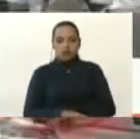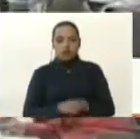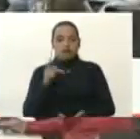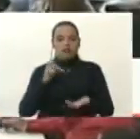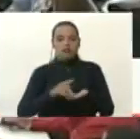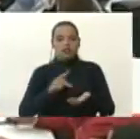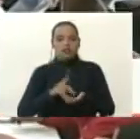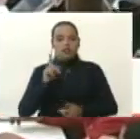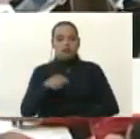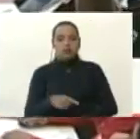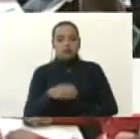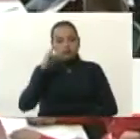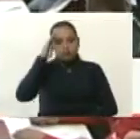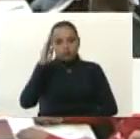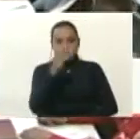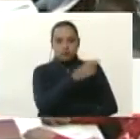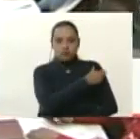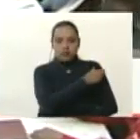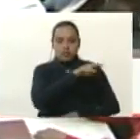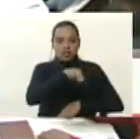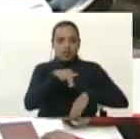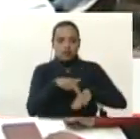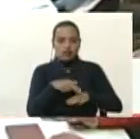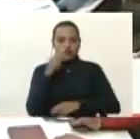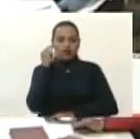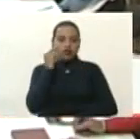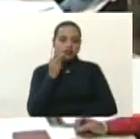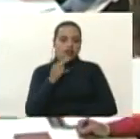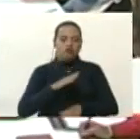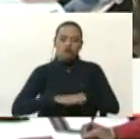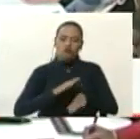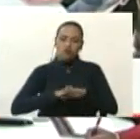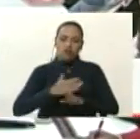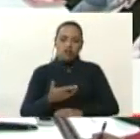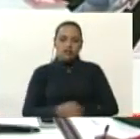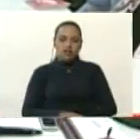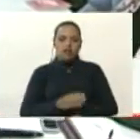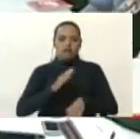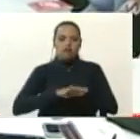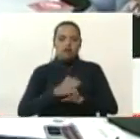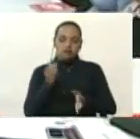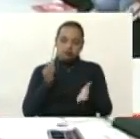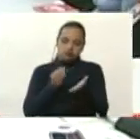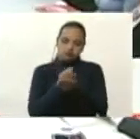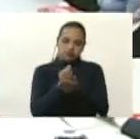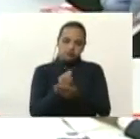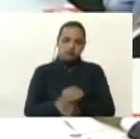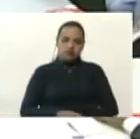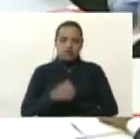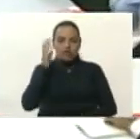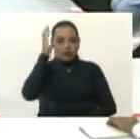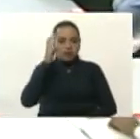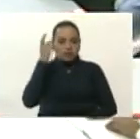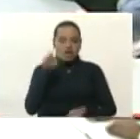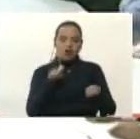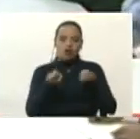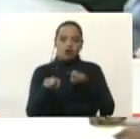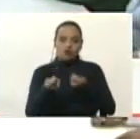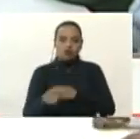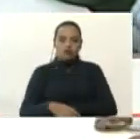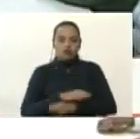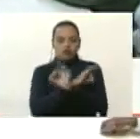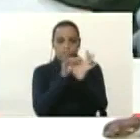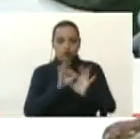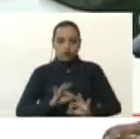la Milicia Nacional Bolivariana. ¿Por qué la Milicia Nacional Bolivariana? Por su disciplina, por su capacidad de control, por sus